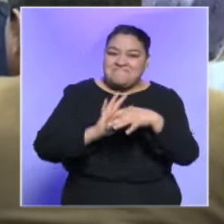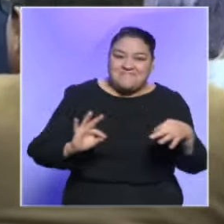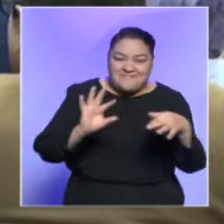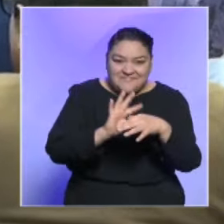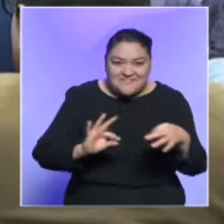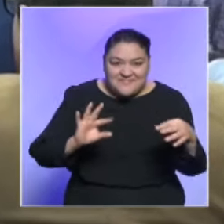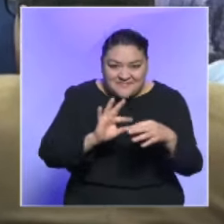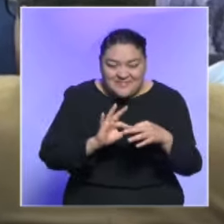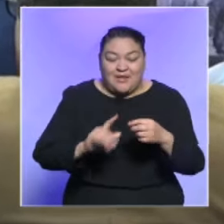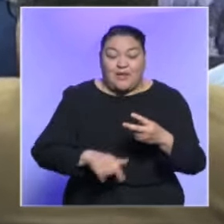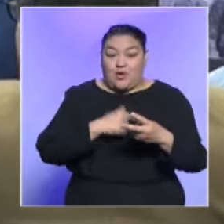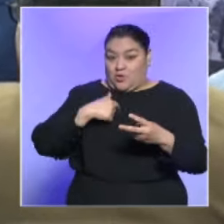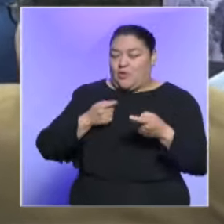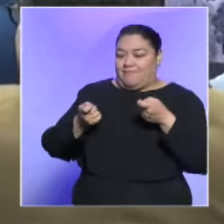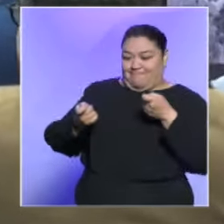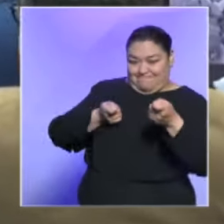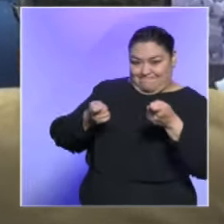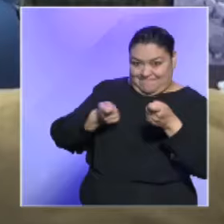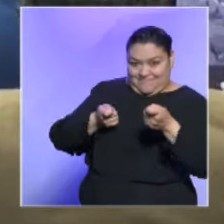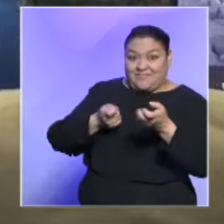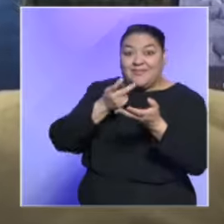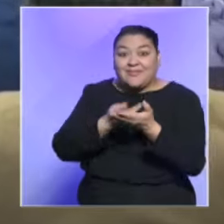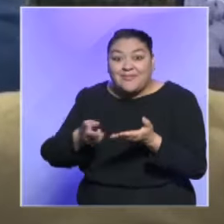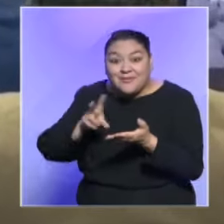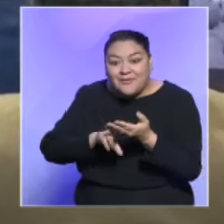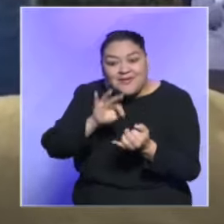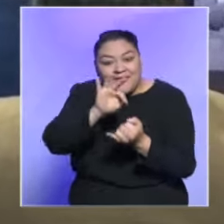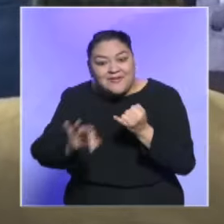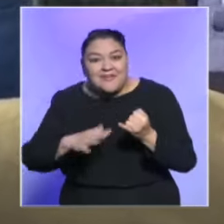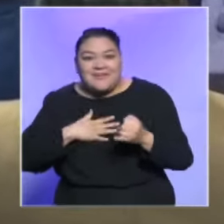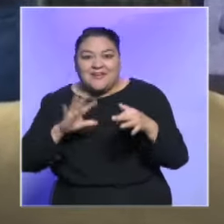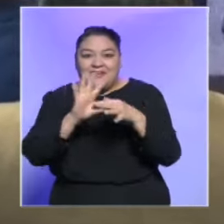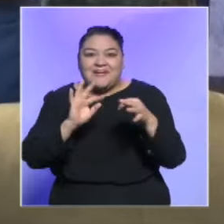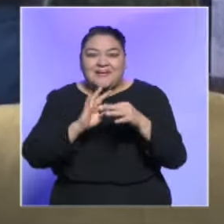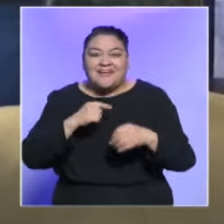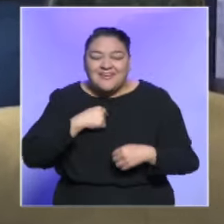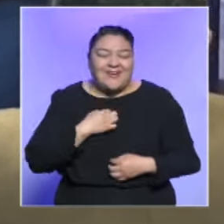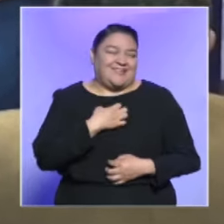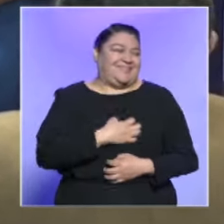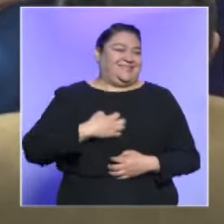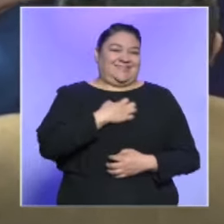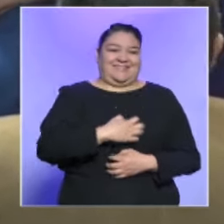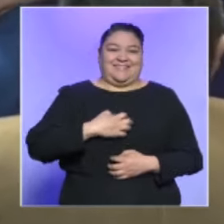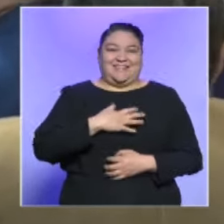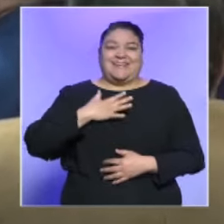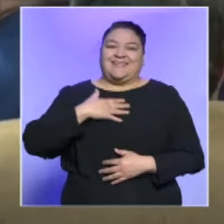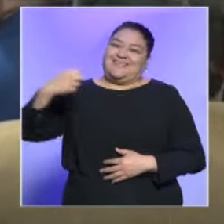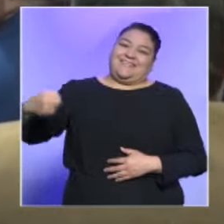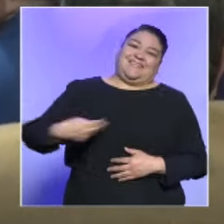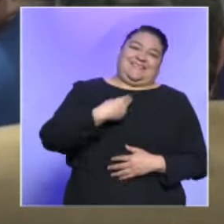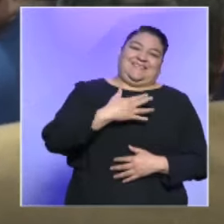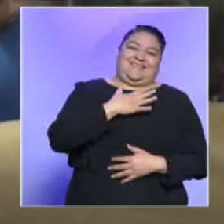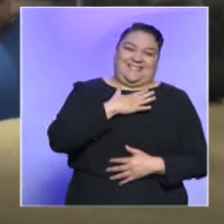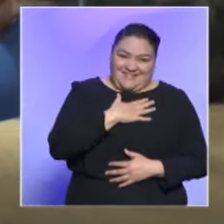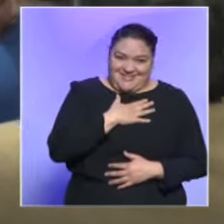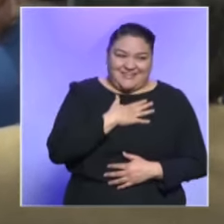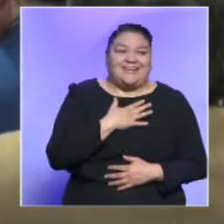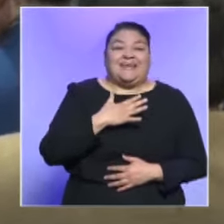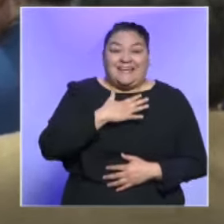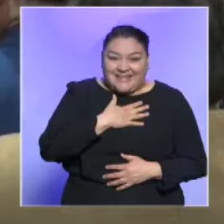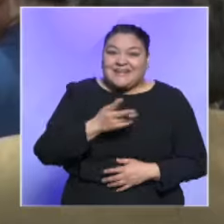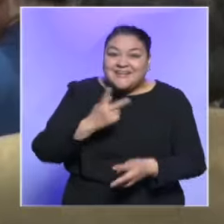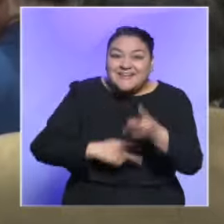de controlar la mesa y todavía de hacer el cierre. Me siento muy engolosinado y además me siento muy privilegiado que me acompañan aquí,